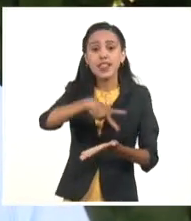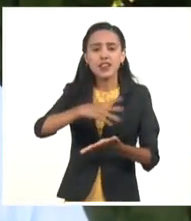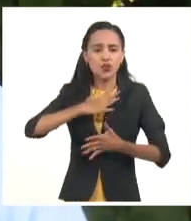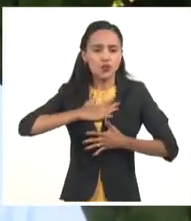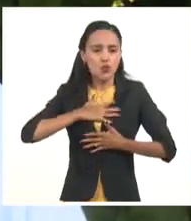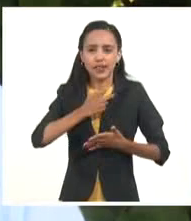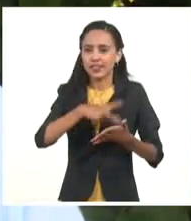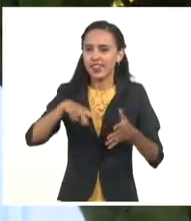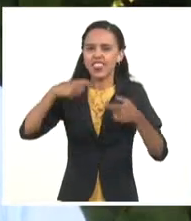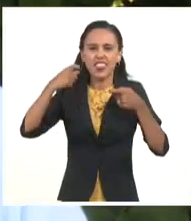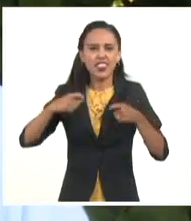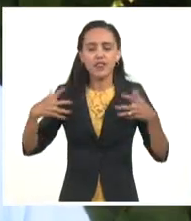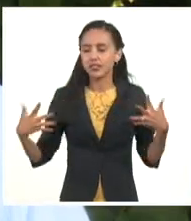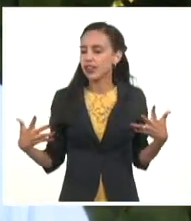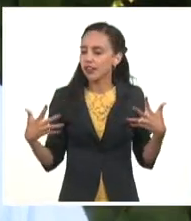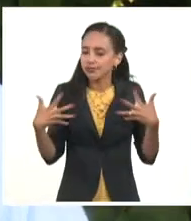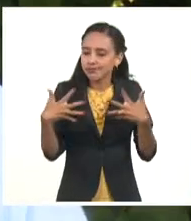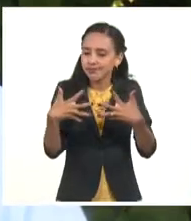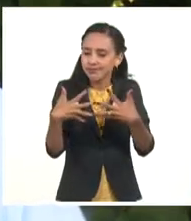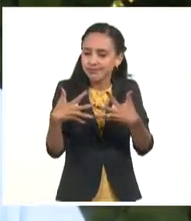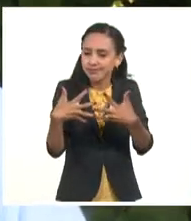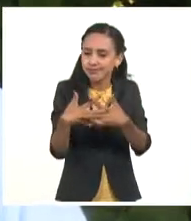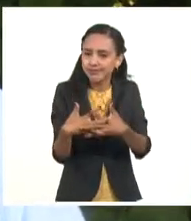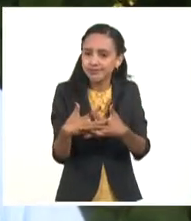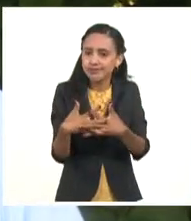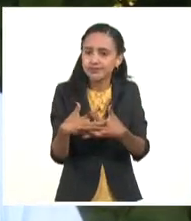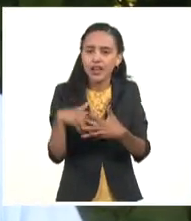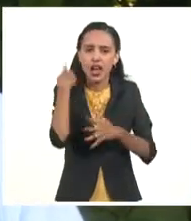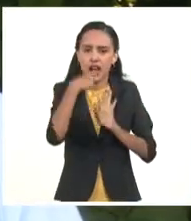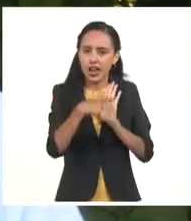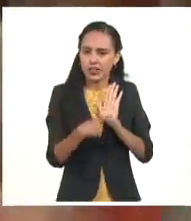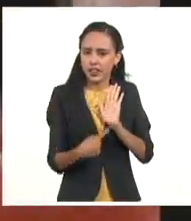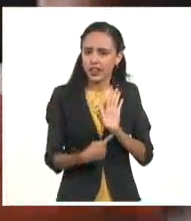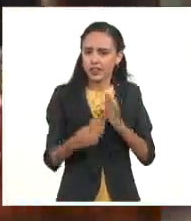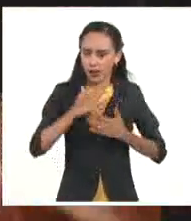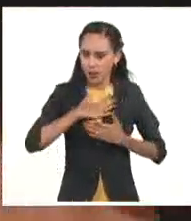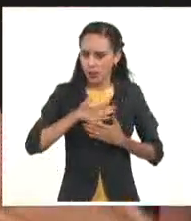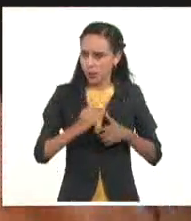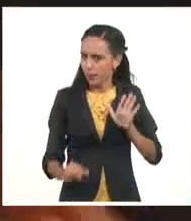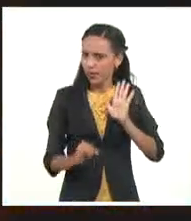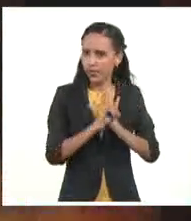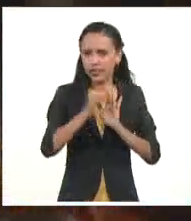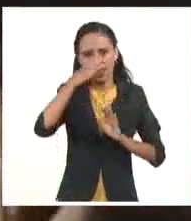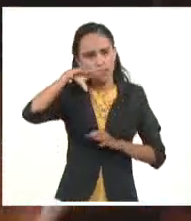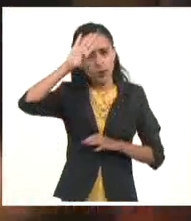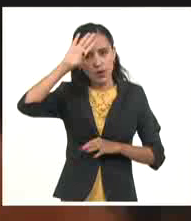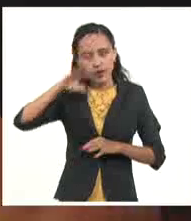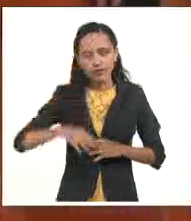danza tenía que ser una danza con características propias e identitarias cubanas